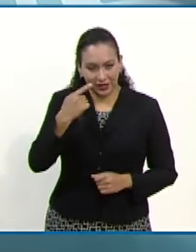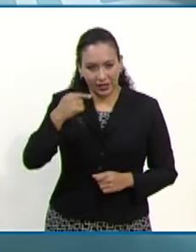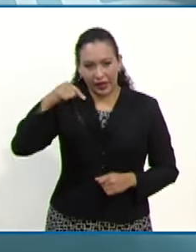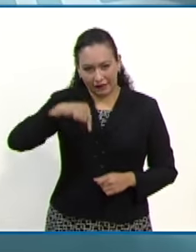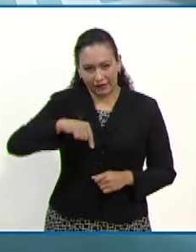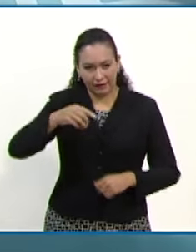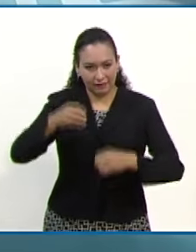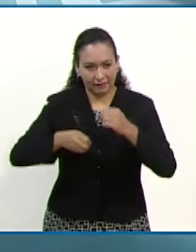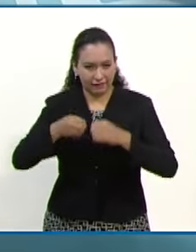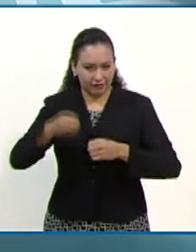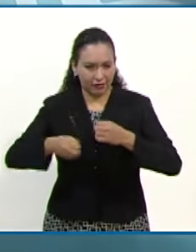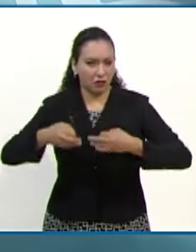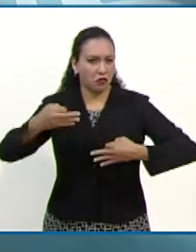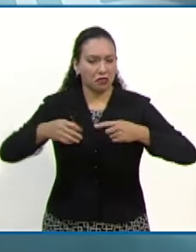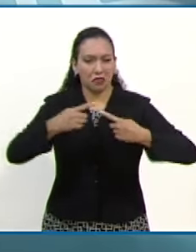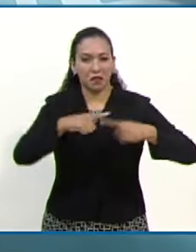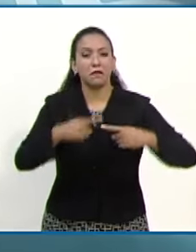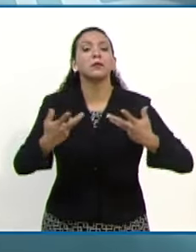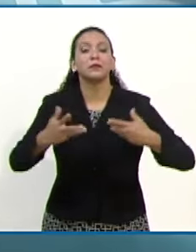en los tribunales,